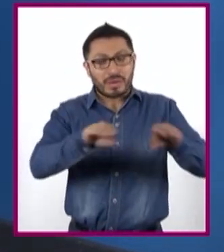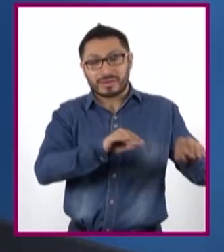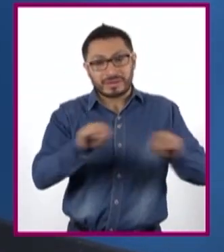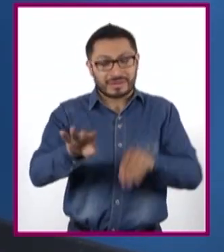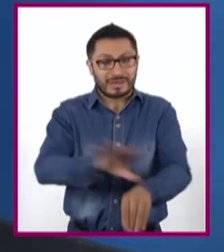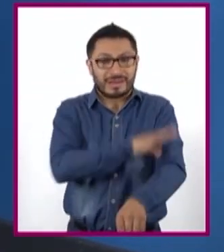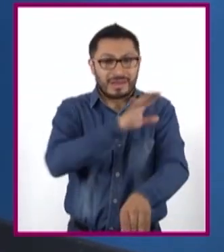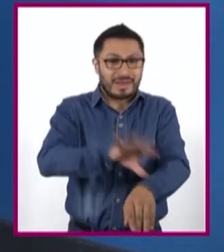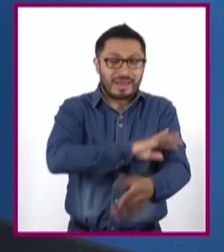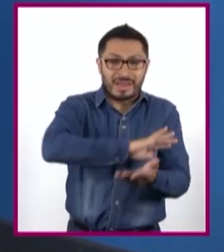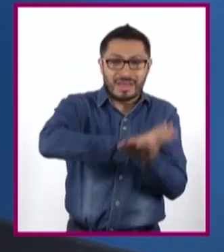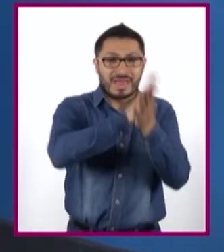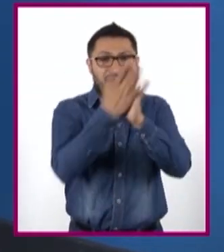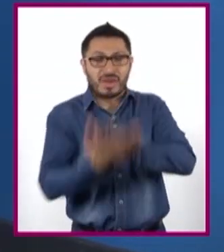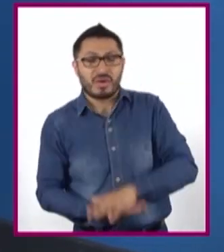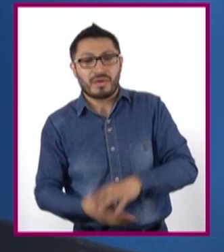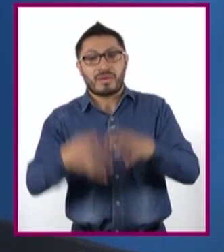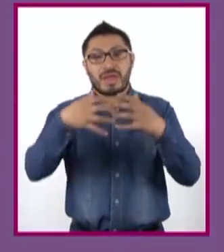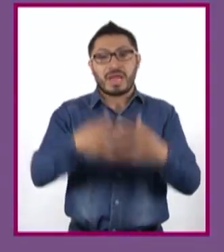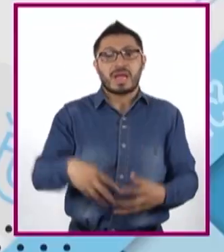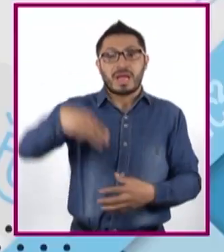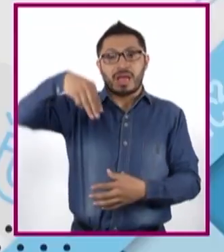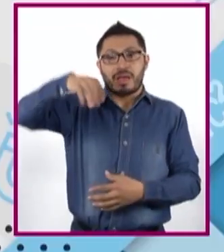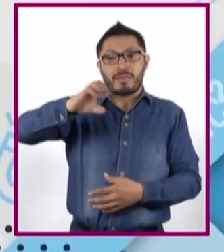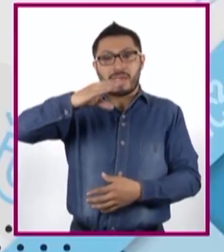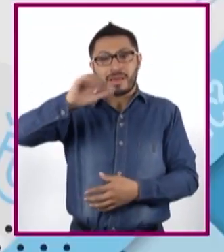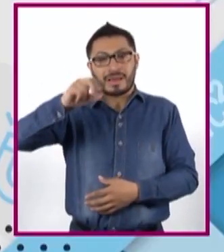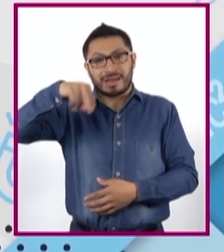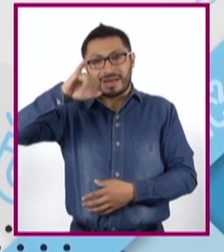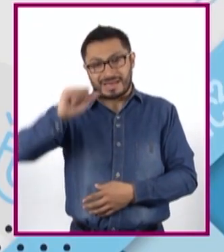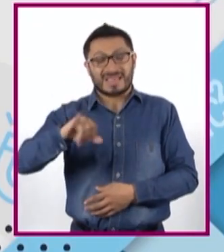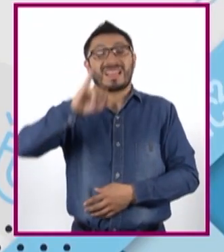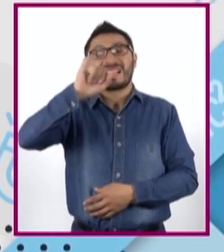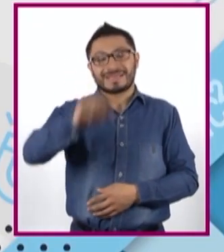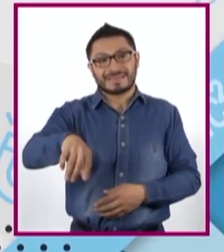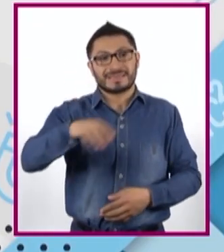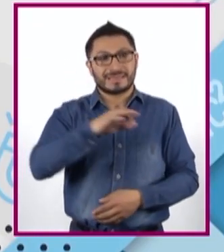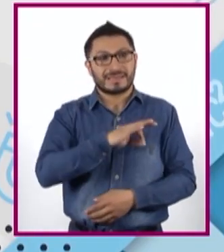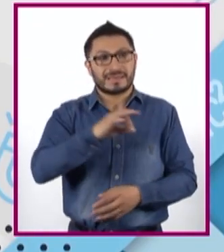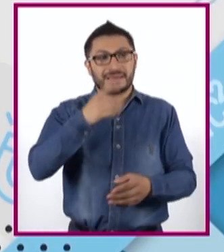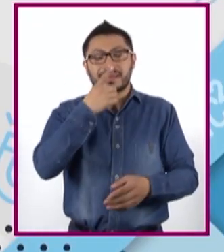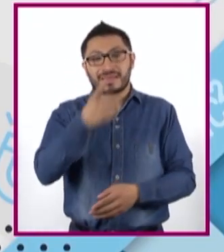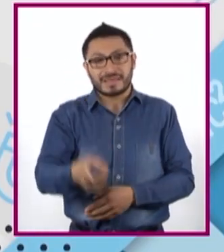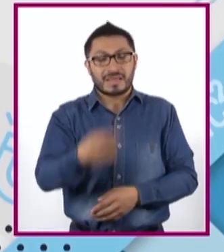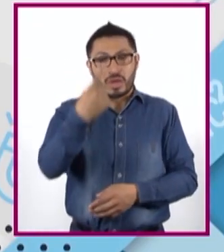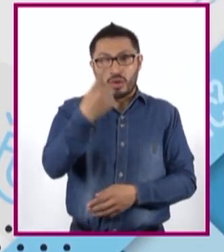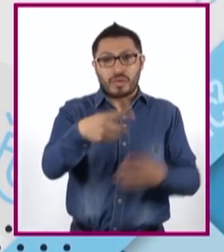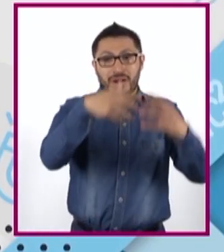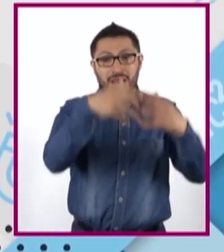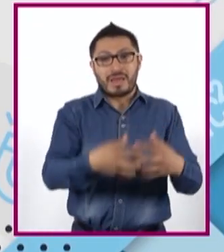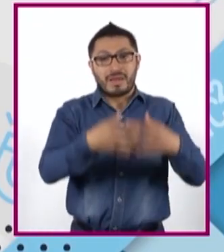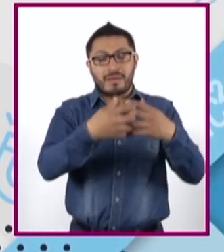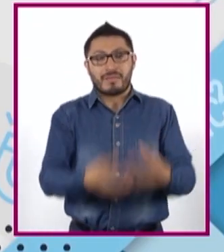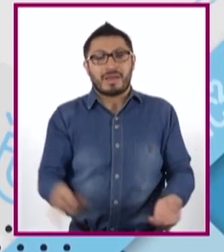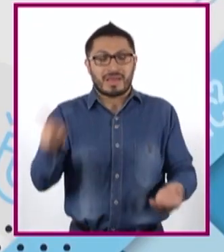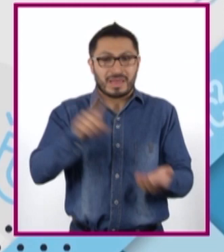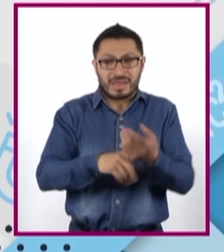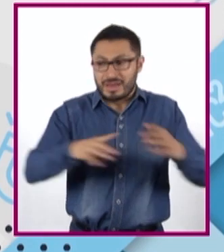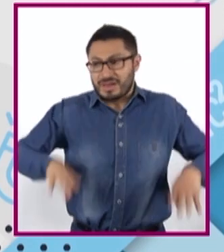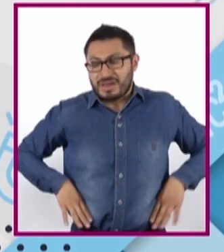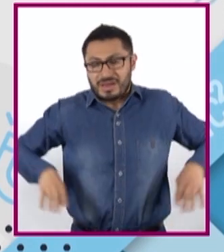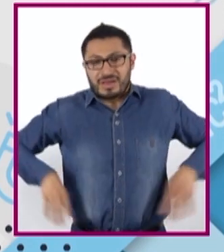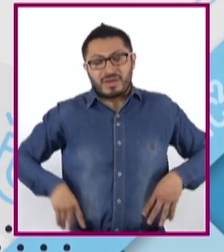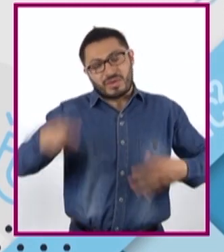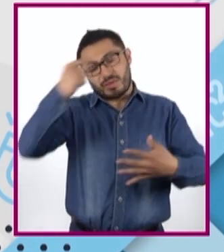la energía eléctrica en mecánica. Así es. Podemos decir que una máquina está conformada por un conjunto